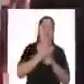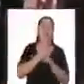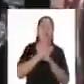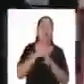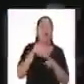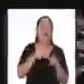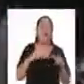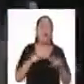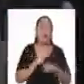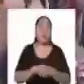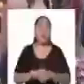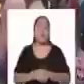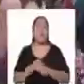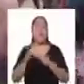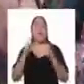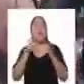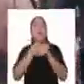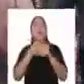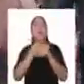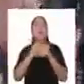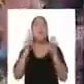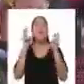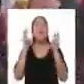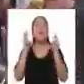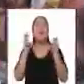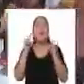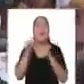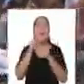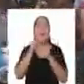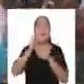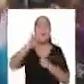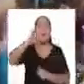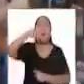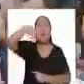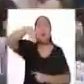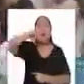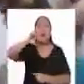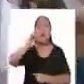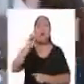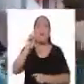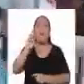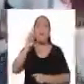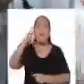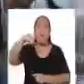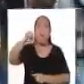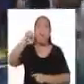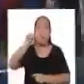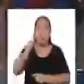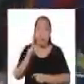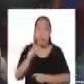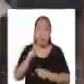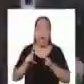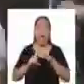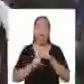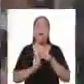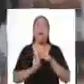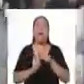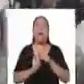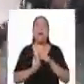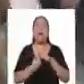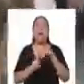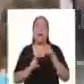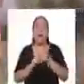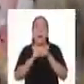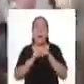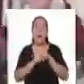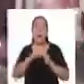El término informal fue acuñado por primera vez en 1972, en un informe de la OIT,